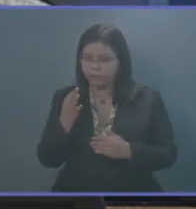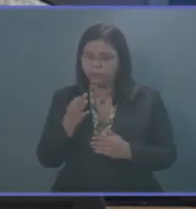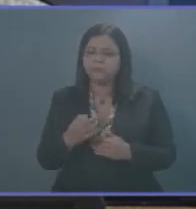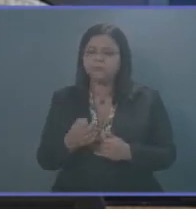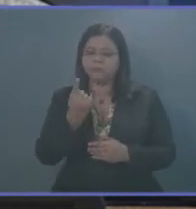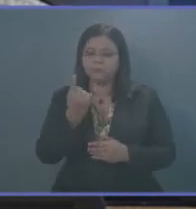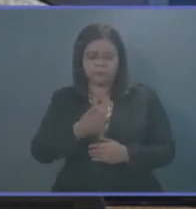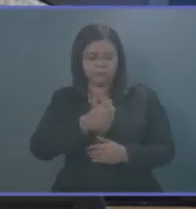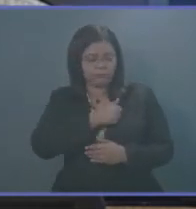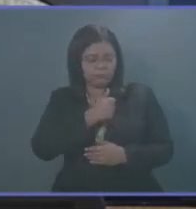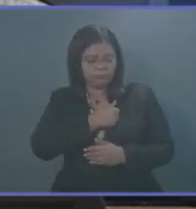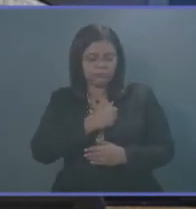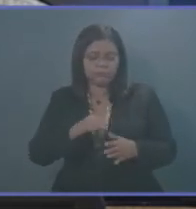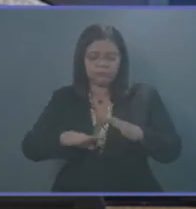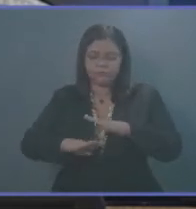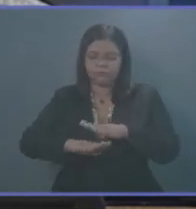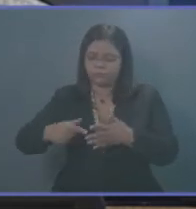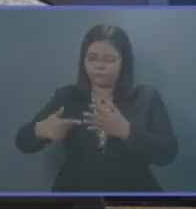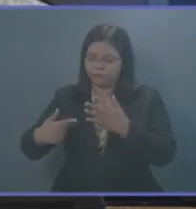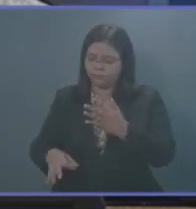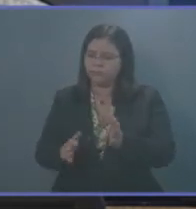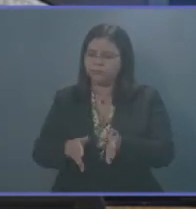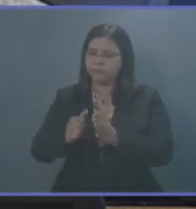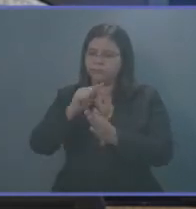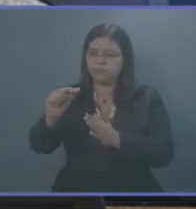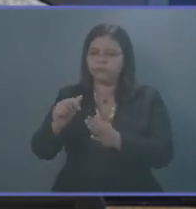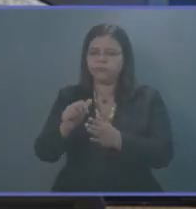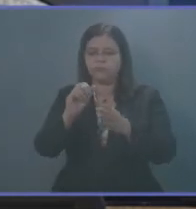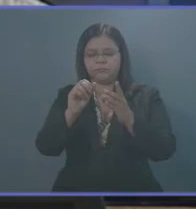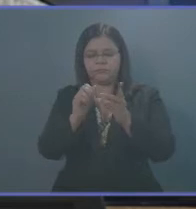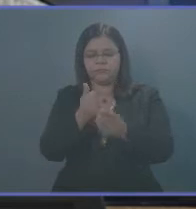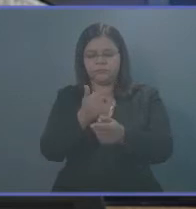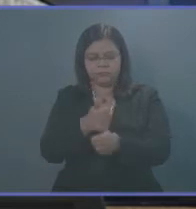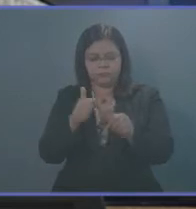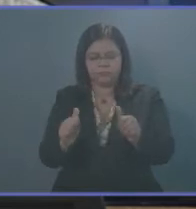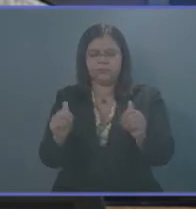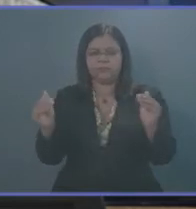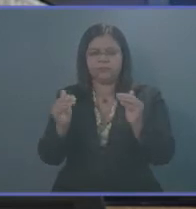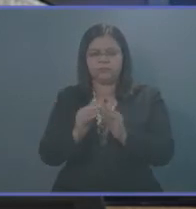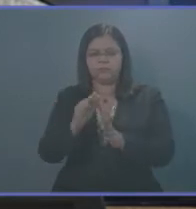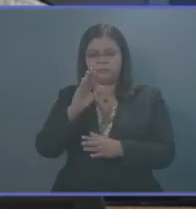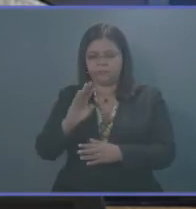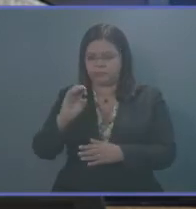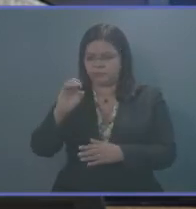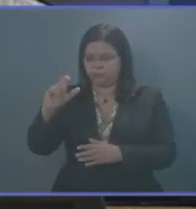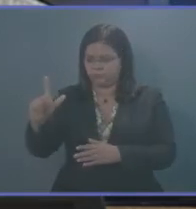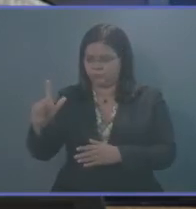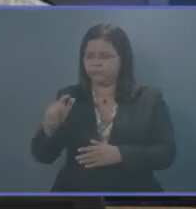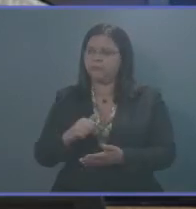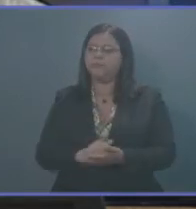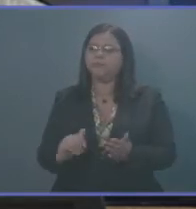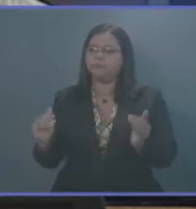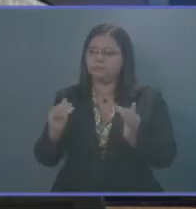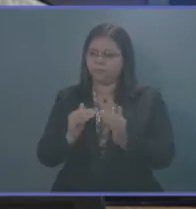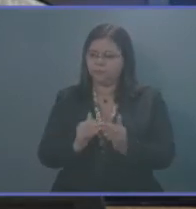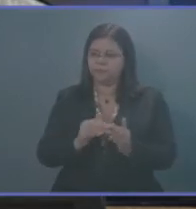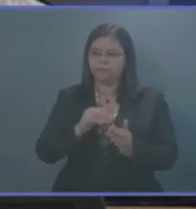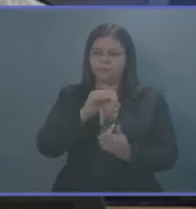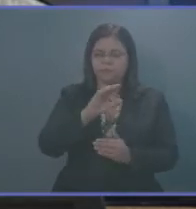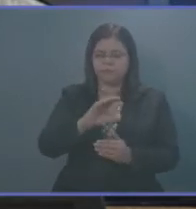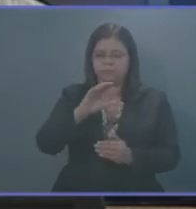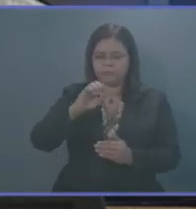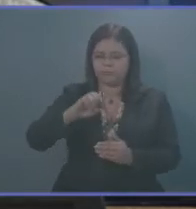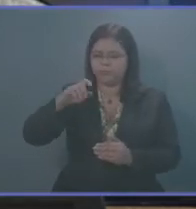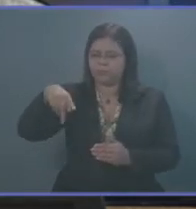de conformidad a esta ley, las instituciones autónomas, inclusive la Comisión Ejecutiva Hidroeléctrica Río Lempasel y la Comisión Ejecutiva